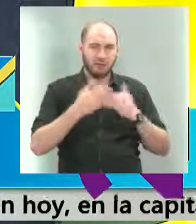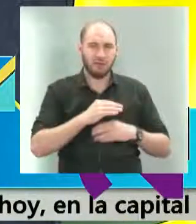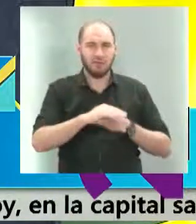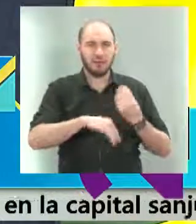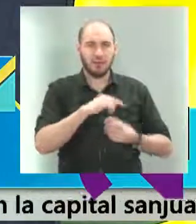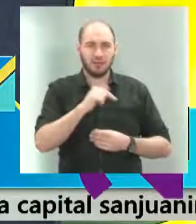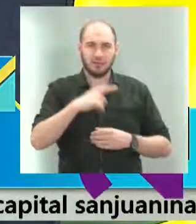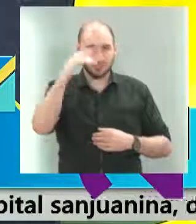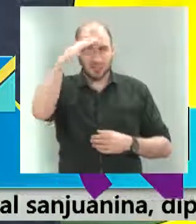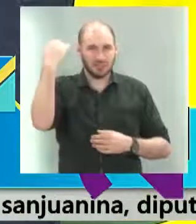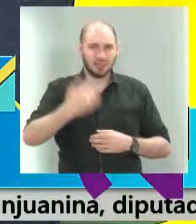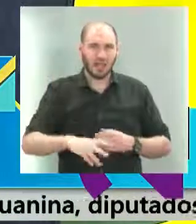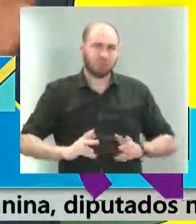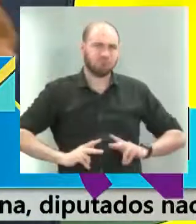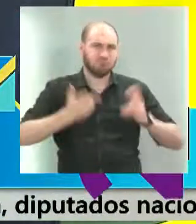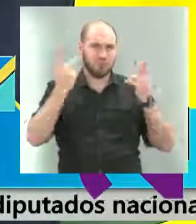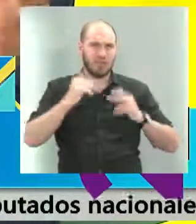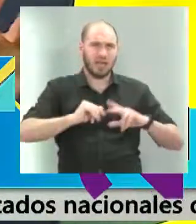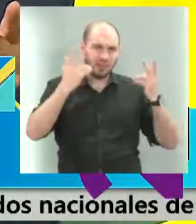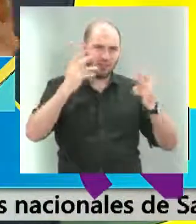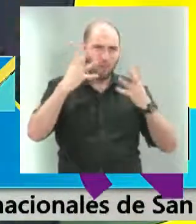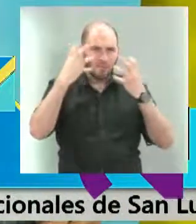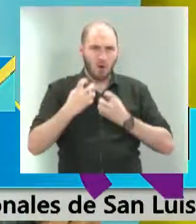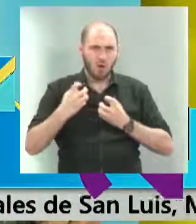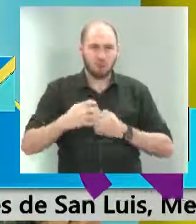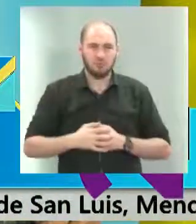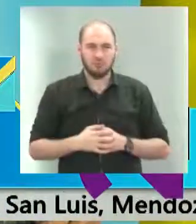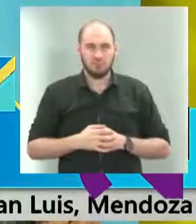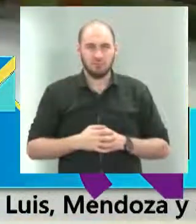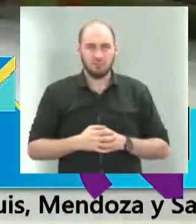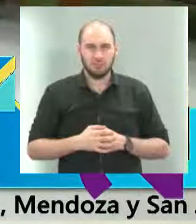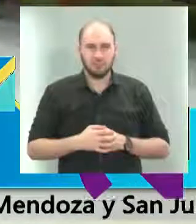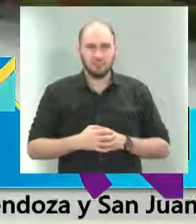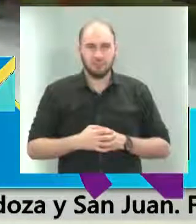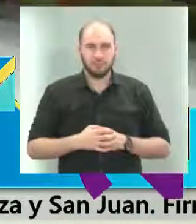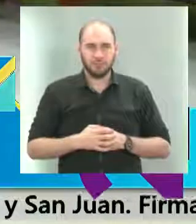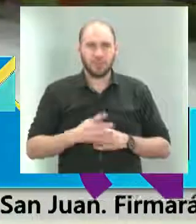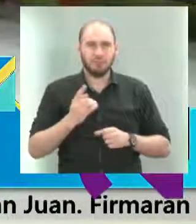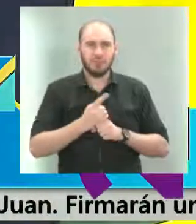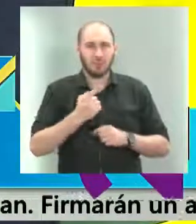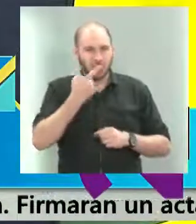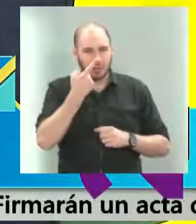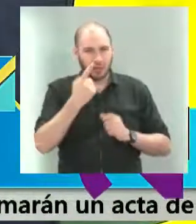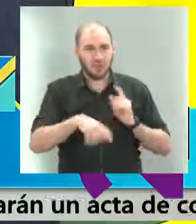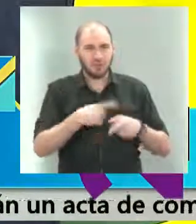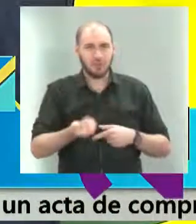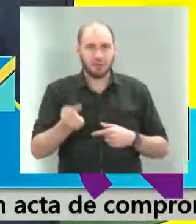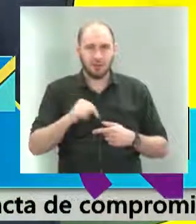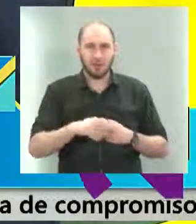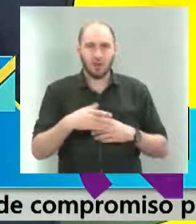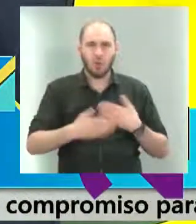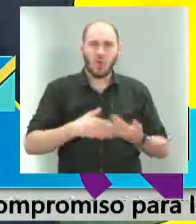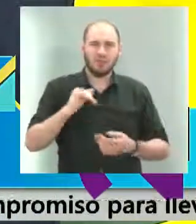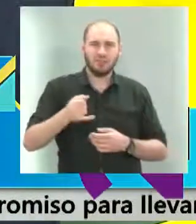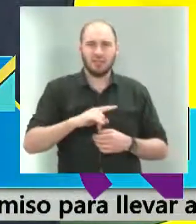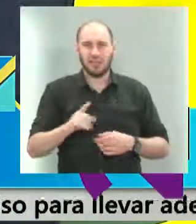esto, cansancio. Indignación, pasamos por la indignación, la sí. Bronca. Por la, primero la expectativa y después ahora, mirá, que juegue o no